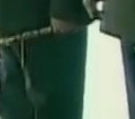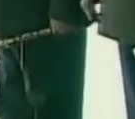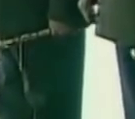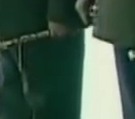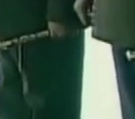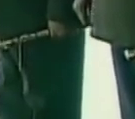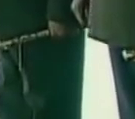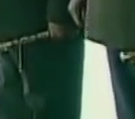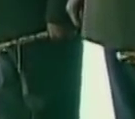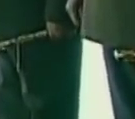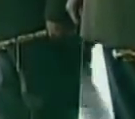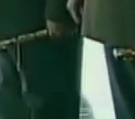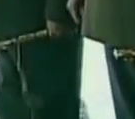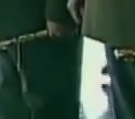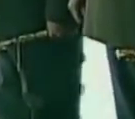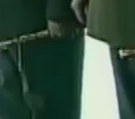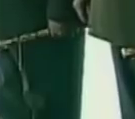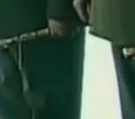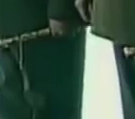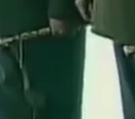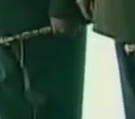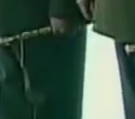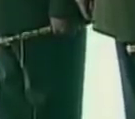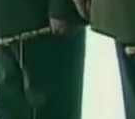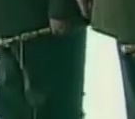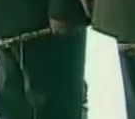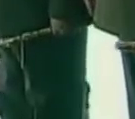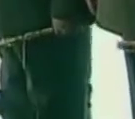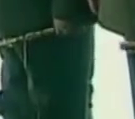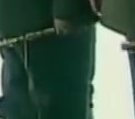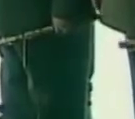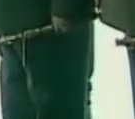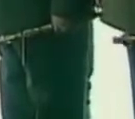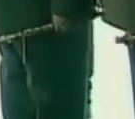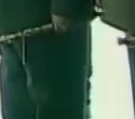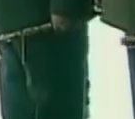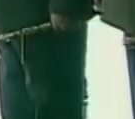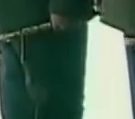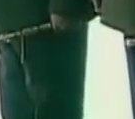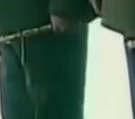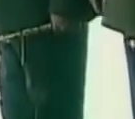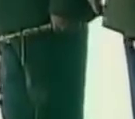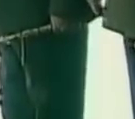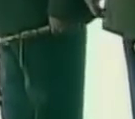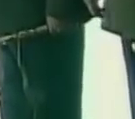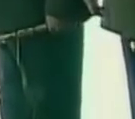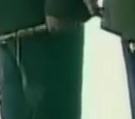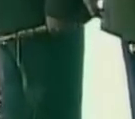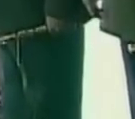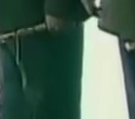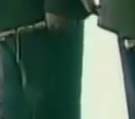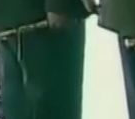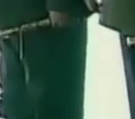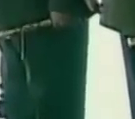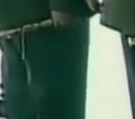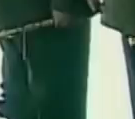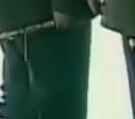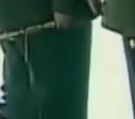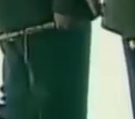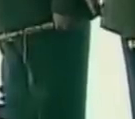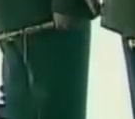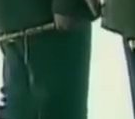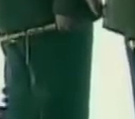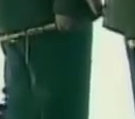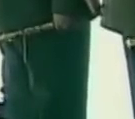Defensa la llegada del presidente constitucional de la República Bolivariana de Venezuela y comandante en jefe de la